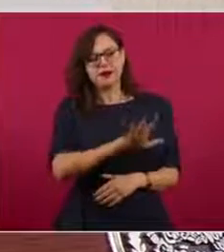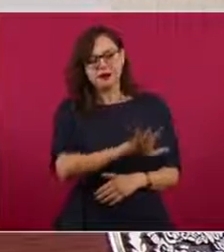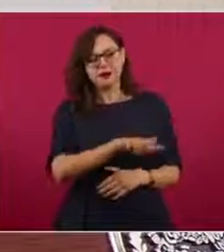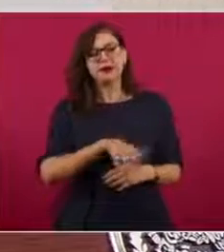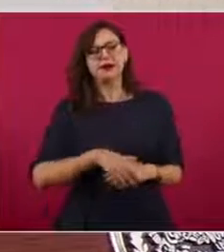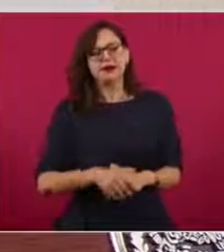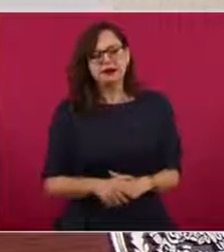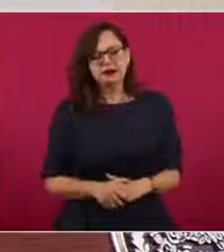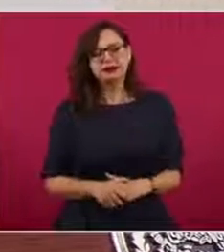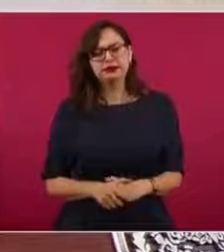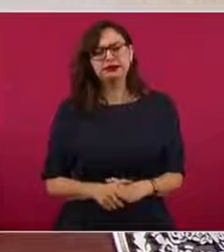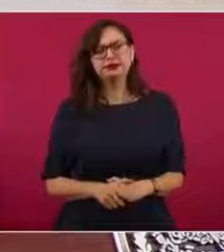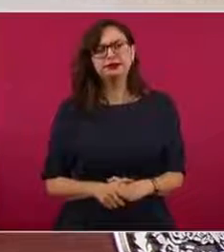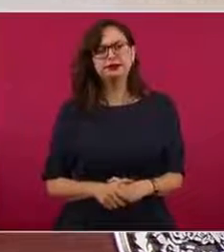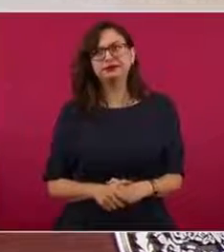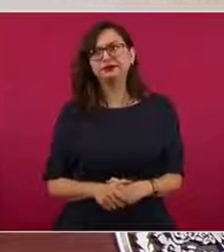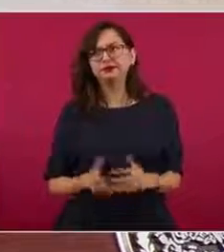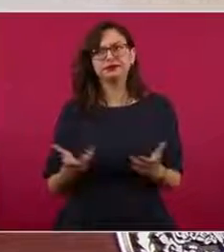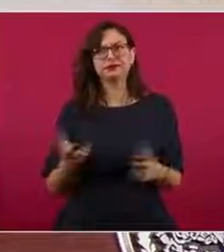en